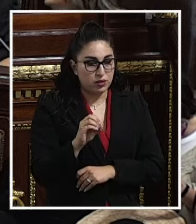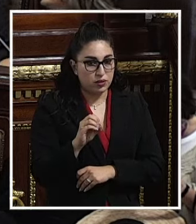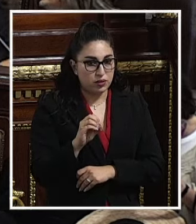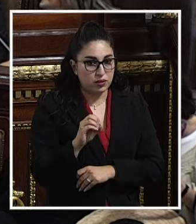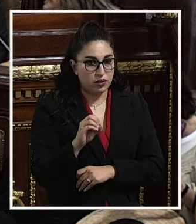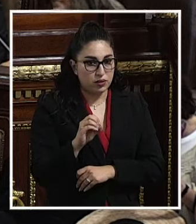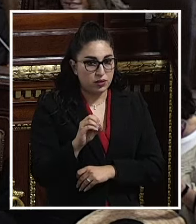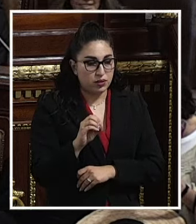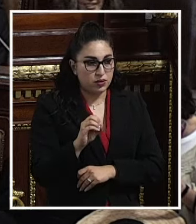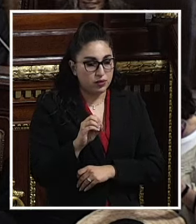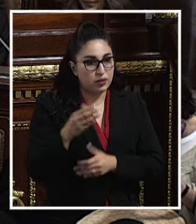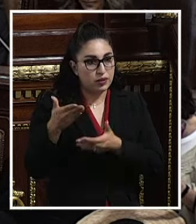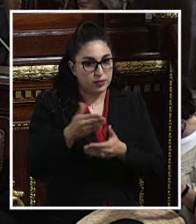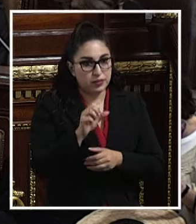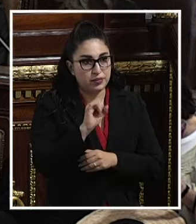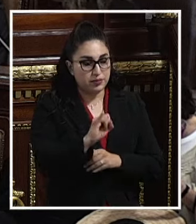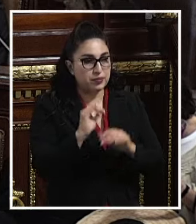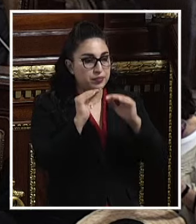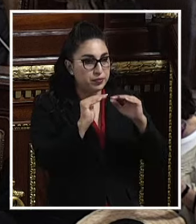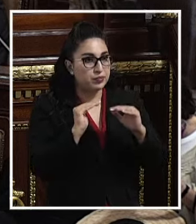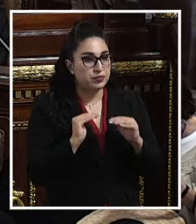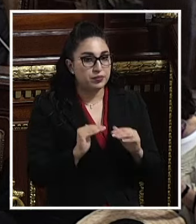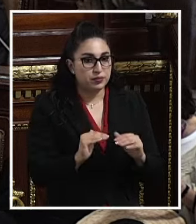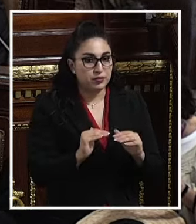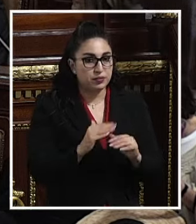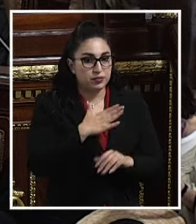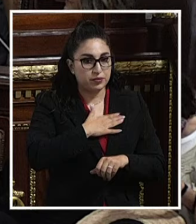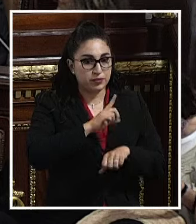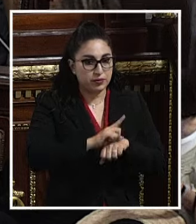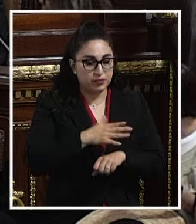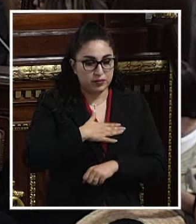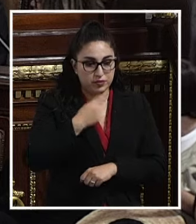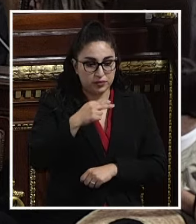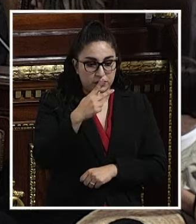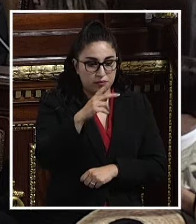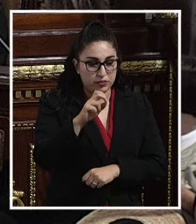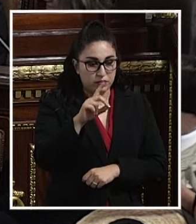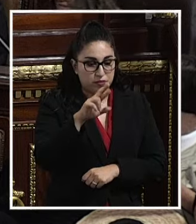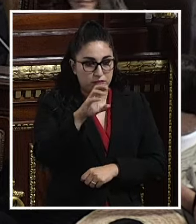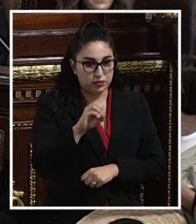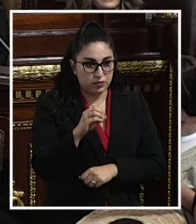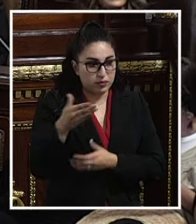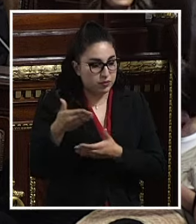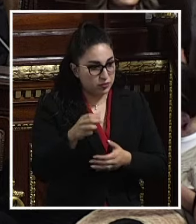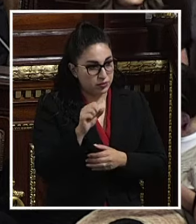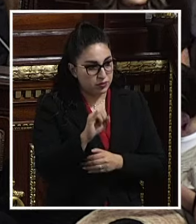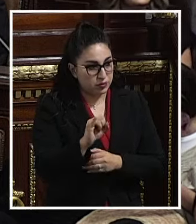Juan Rubio Gualito, presente. Buen día, Pedro Haces Lago, presente.